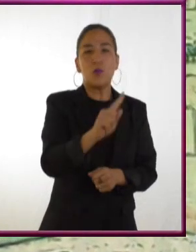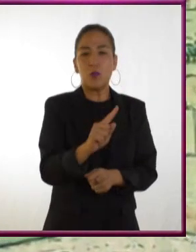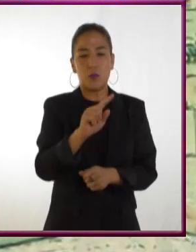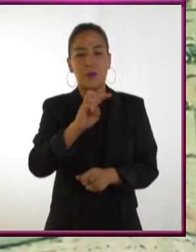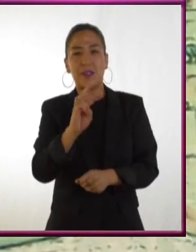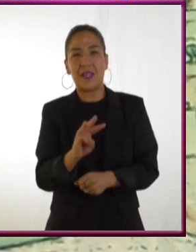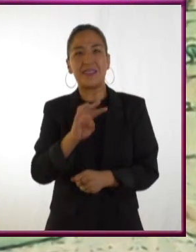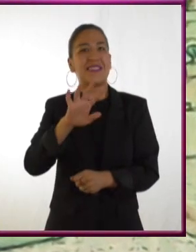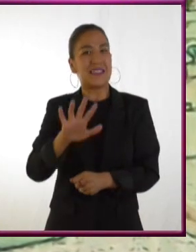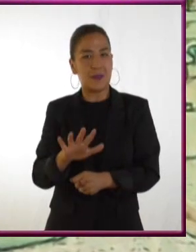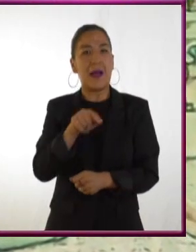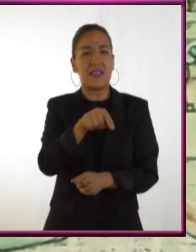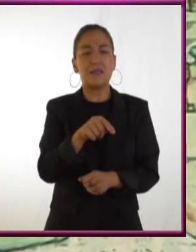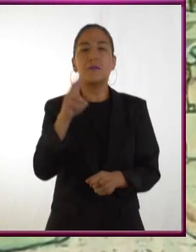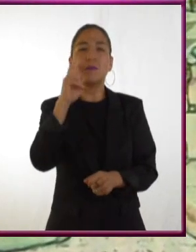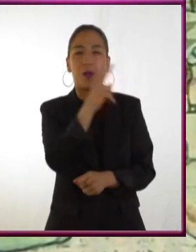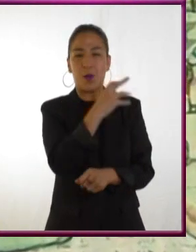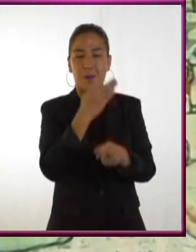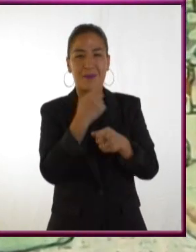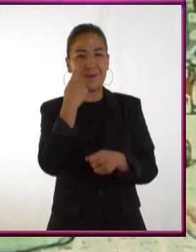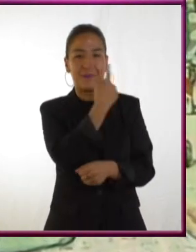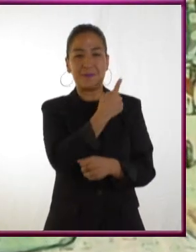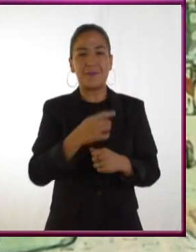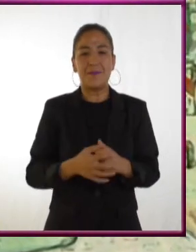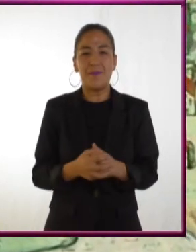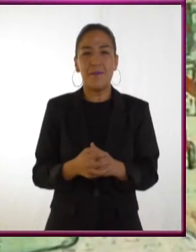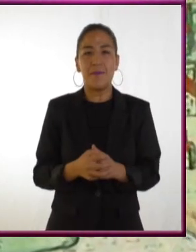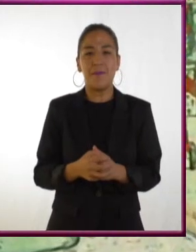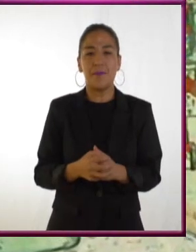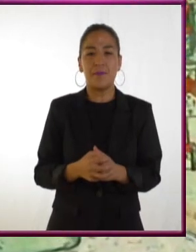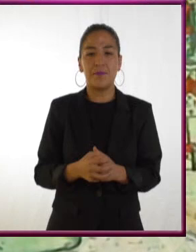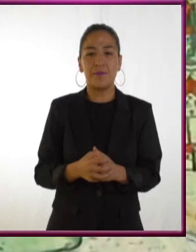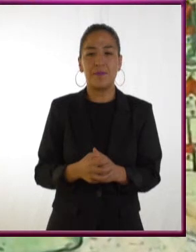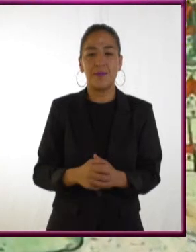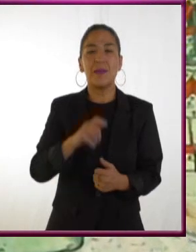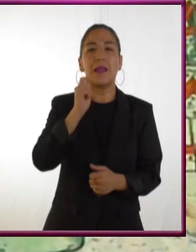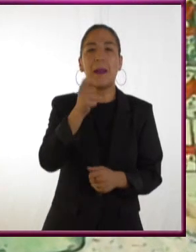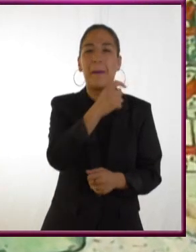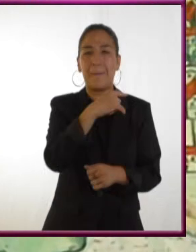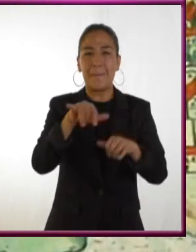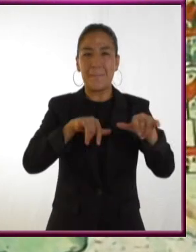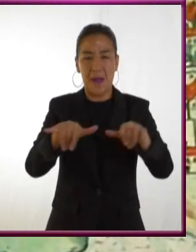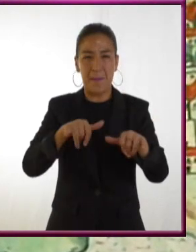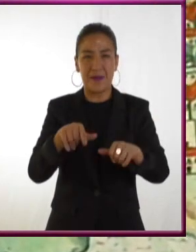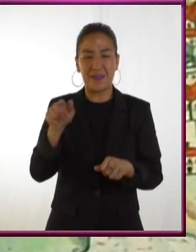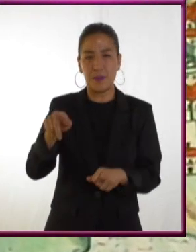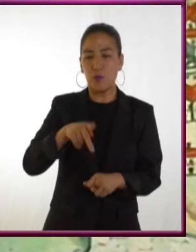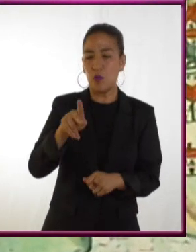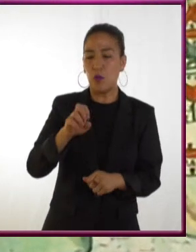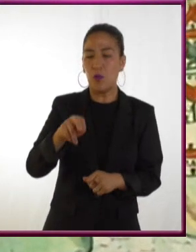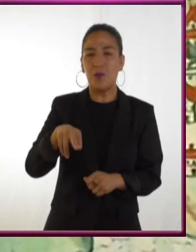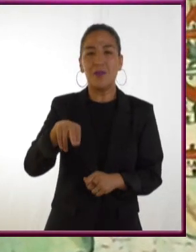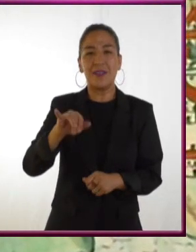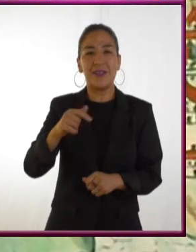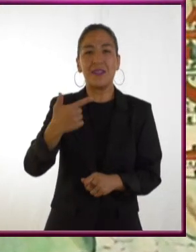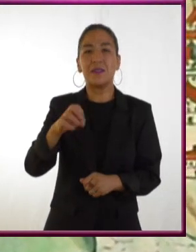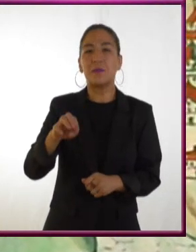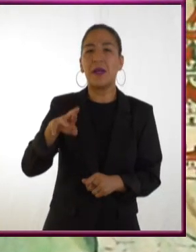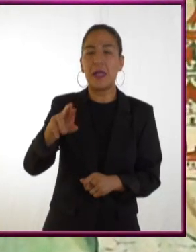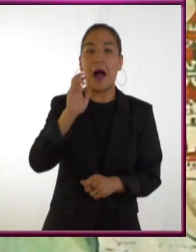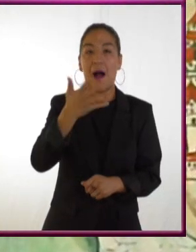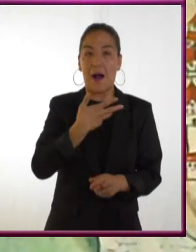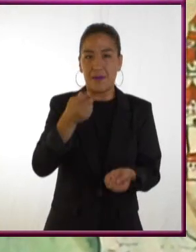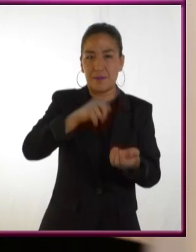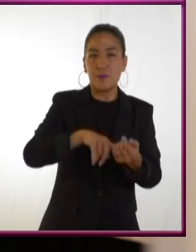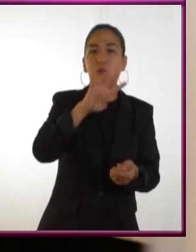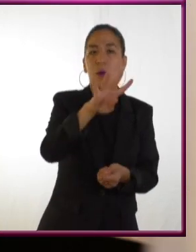ellos. Entonces, cuando observamos la gráfica que se genera a partir del mapa de los puentes de Königsberg, tenemos